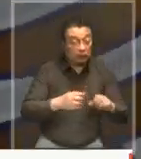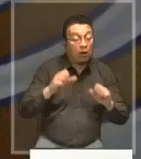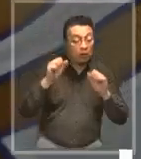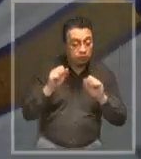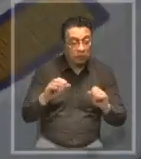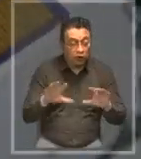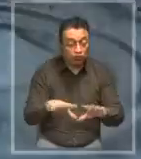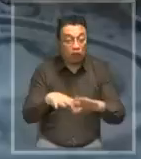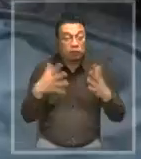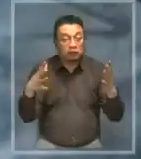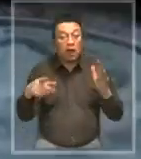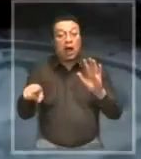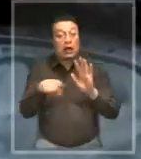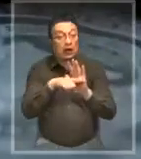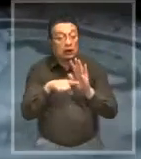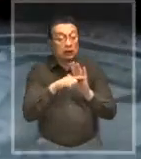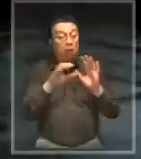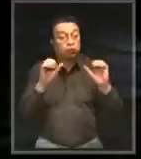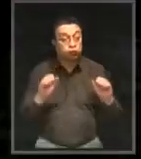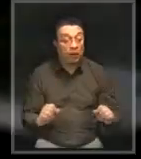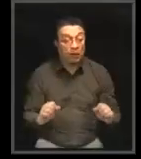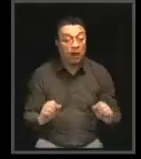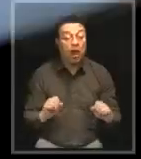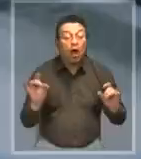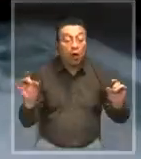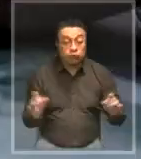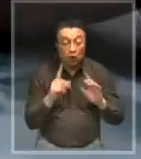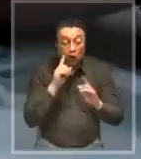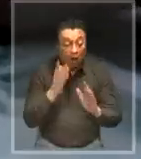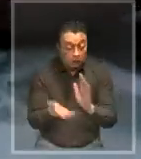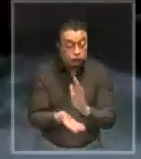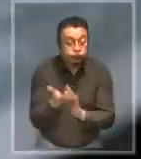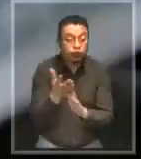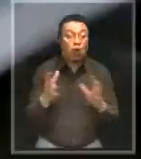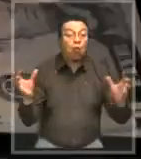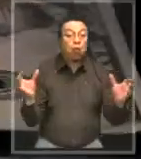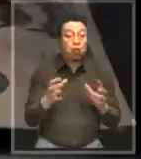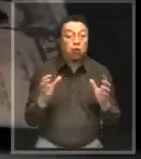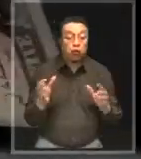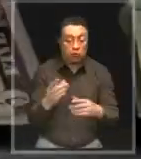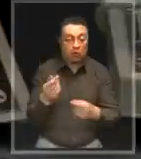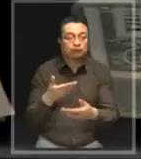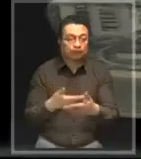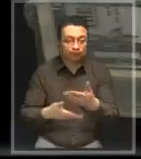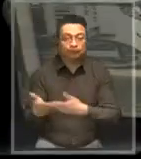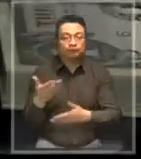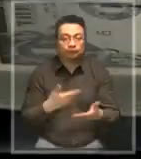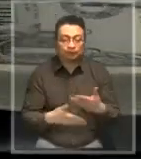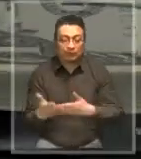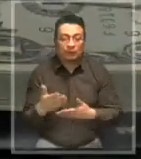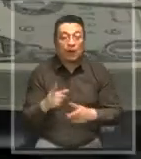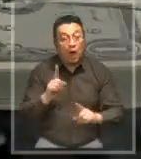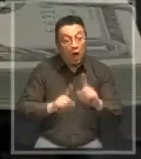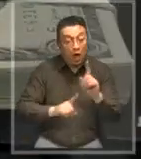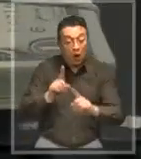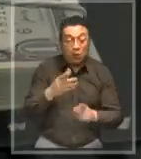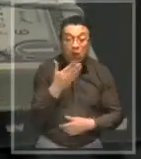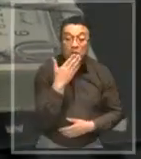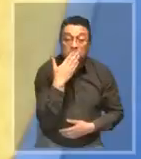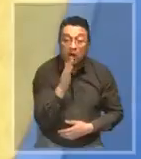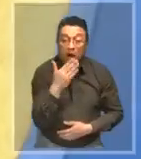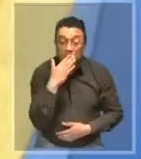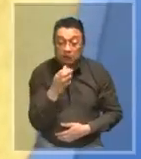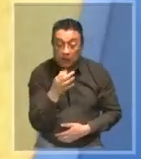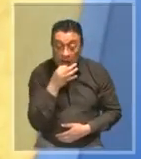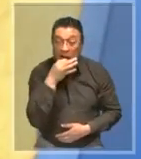sorpresas negativas en ese caso habrían alzas mayores del tipo de cambio incluso algunos expertos no